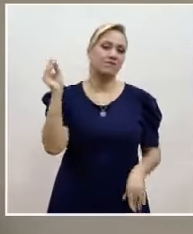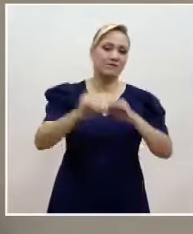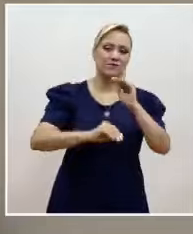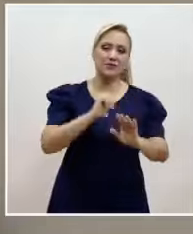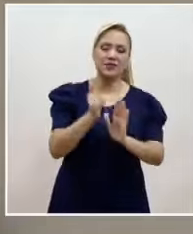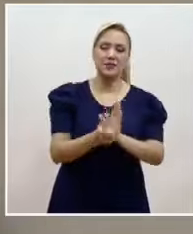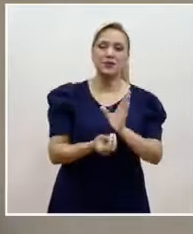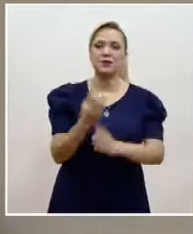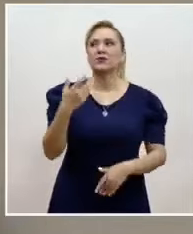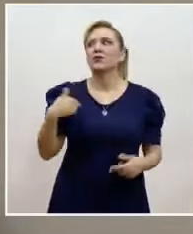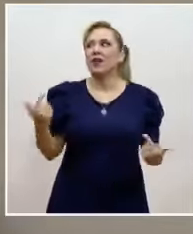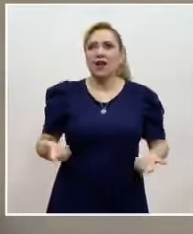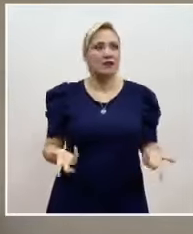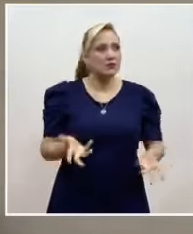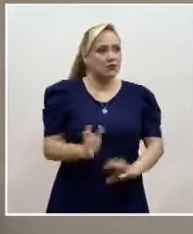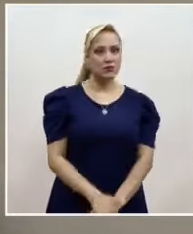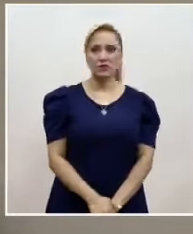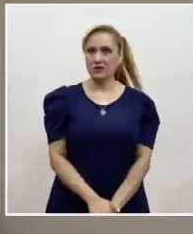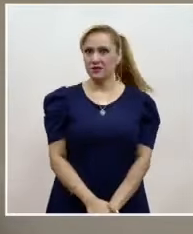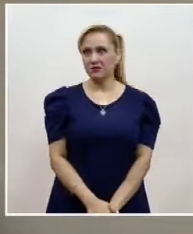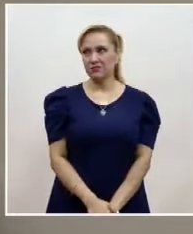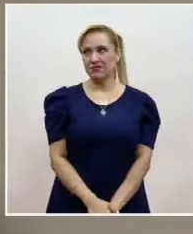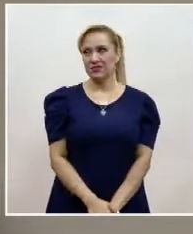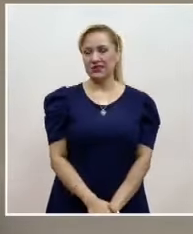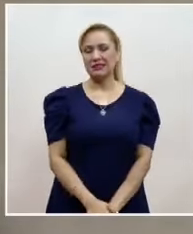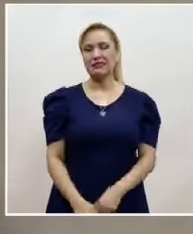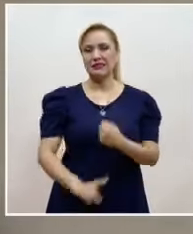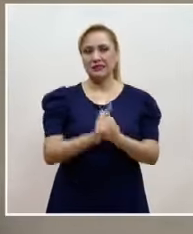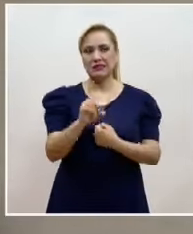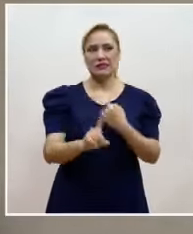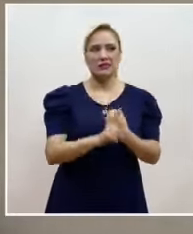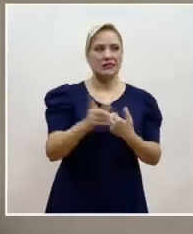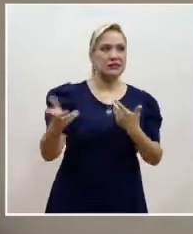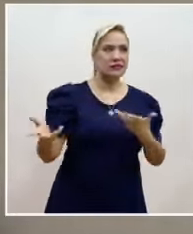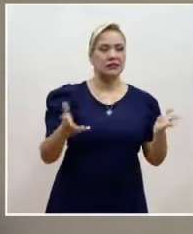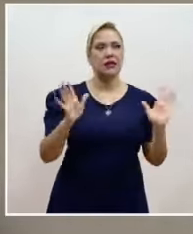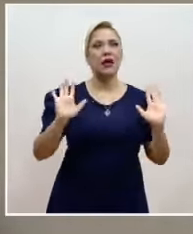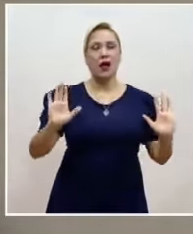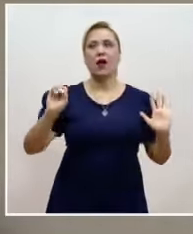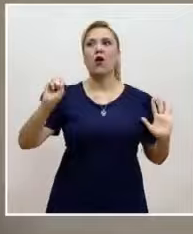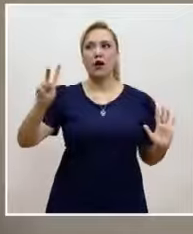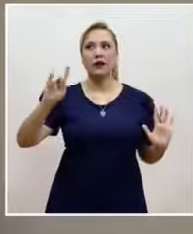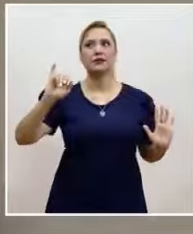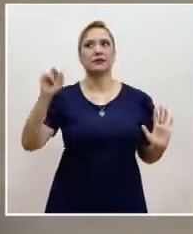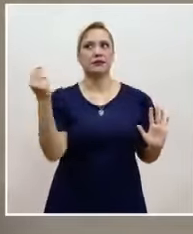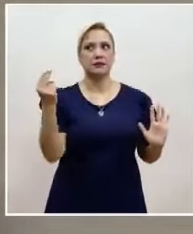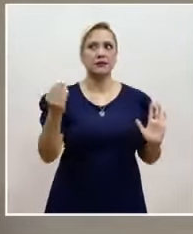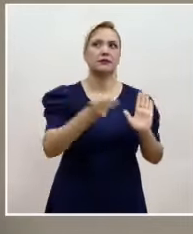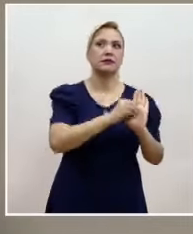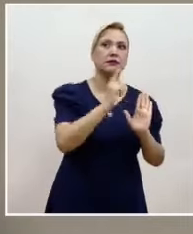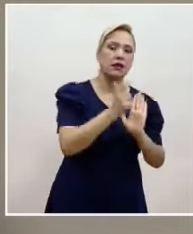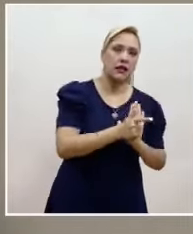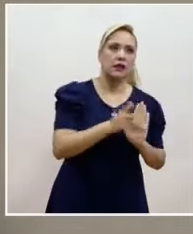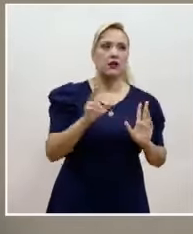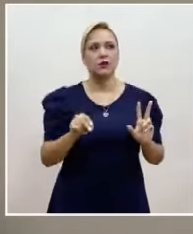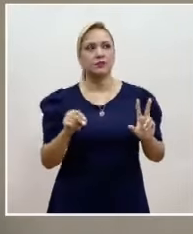¿qué hacemos? Entonces ahí empezaron como las problemáticas de, ok, sí se necesitaría regular, no, tal.